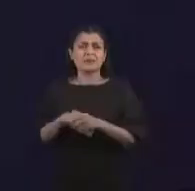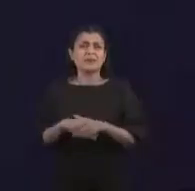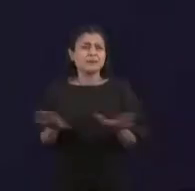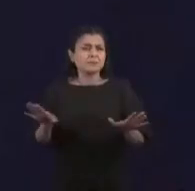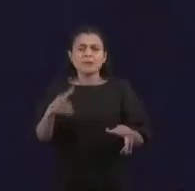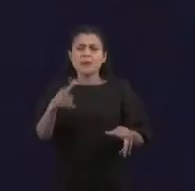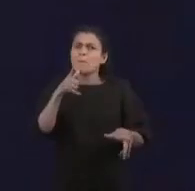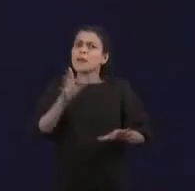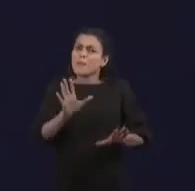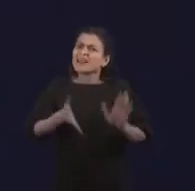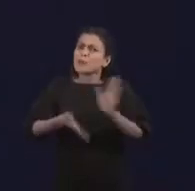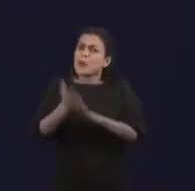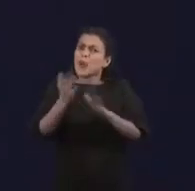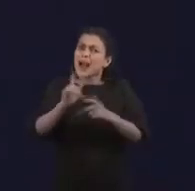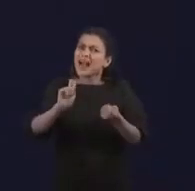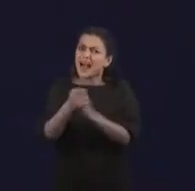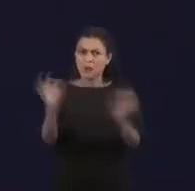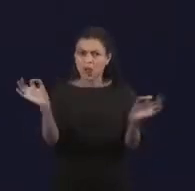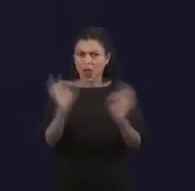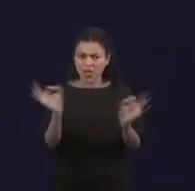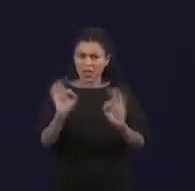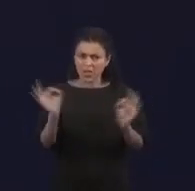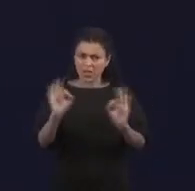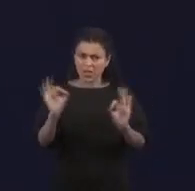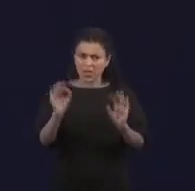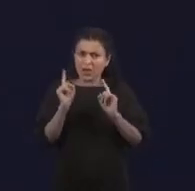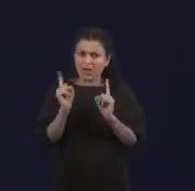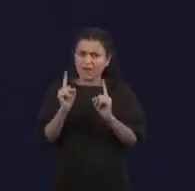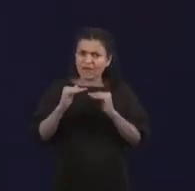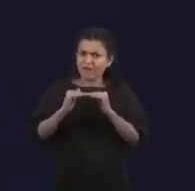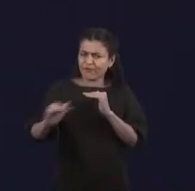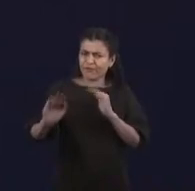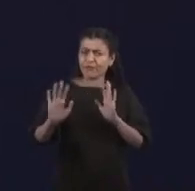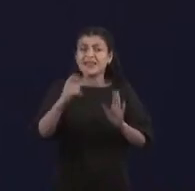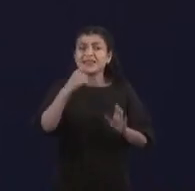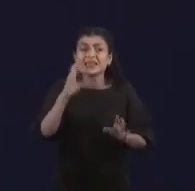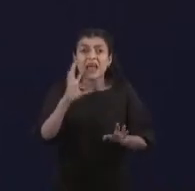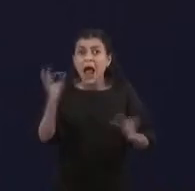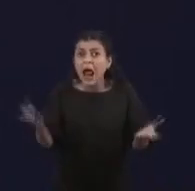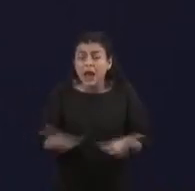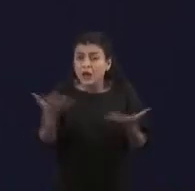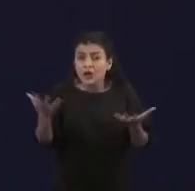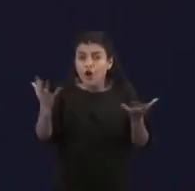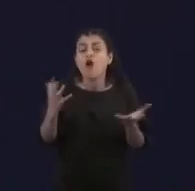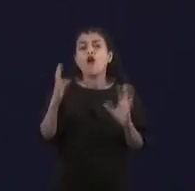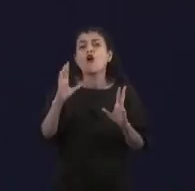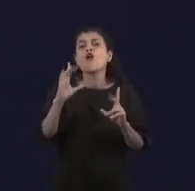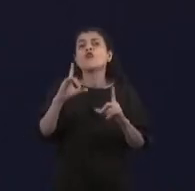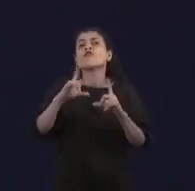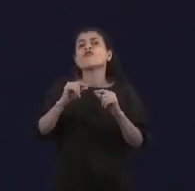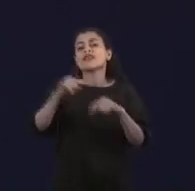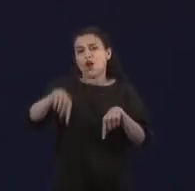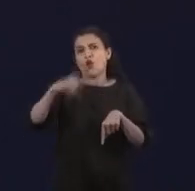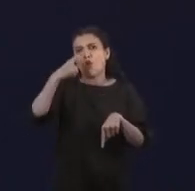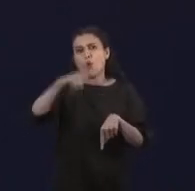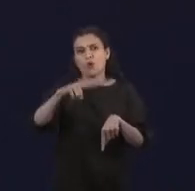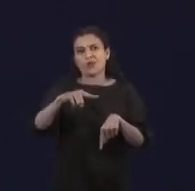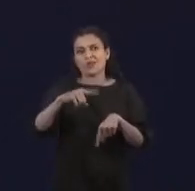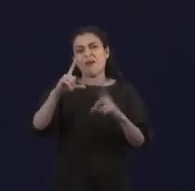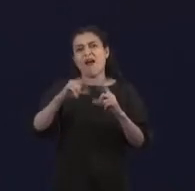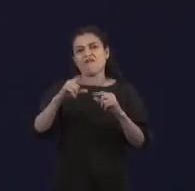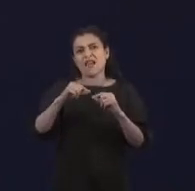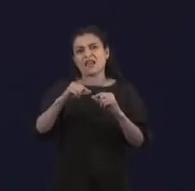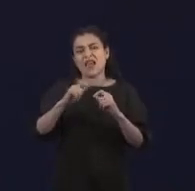entiendo que no va a haber ningún cambio en eso, pero la verdad es que si lo hay, obviamente se dará en el día de hoy, que es el último día